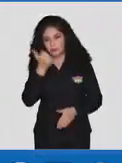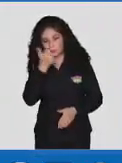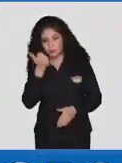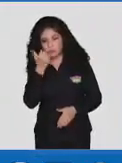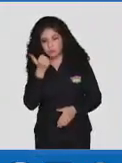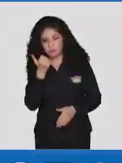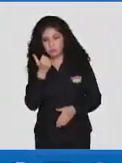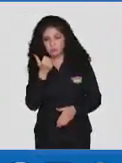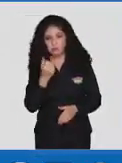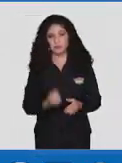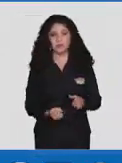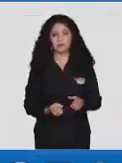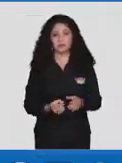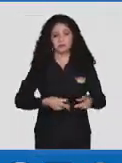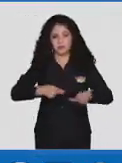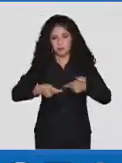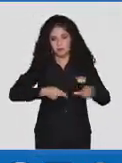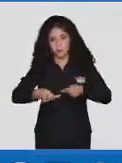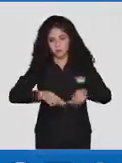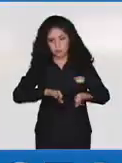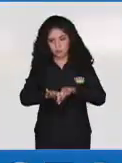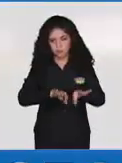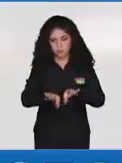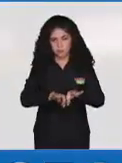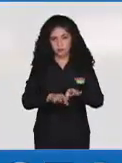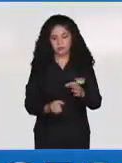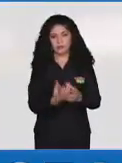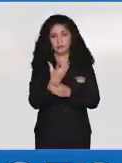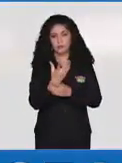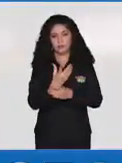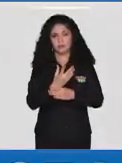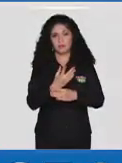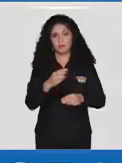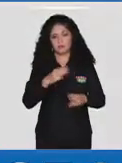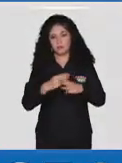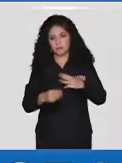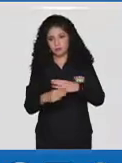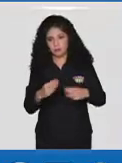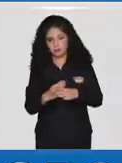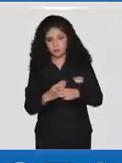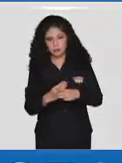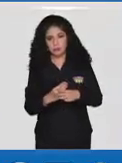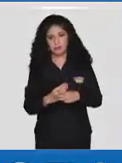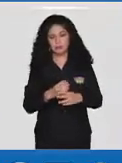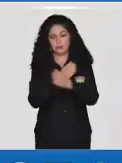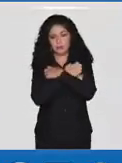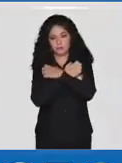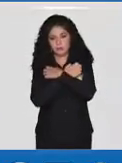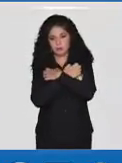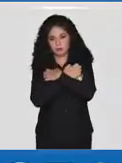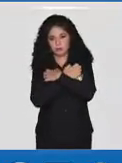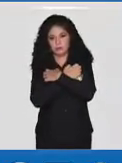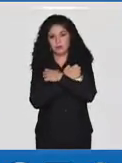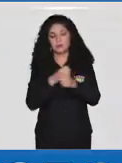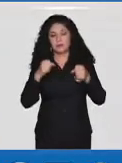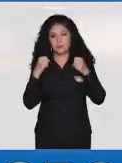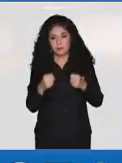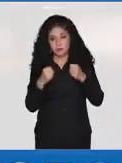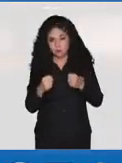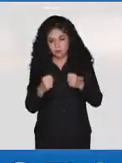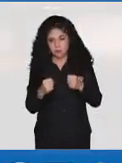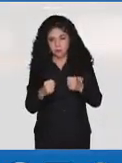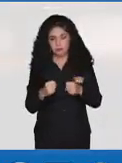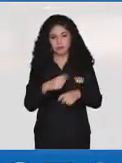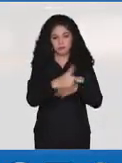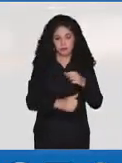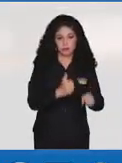poniendo en marcha el nuevo modelo educativo. Estamos seguros que este será un gran ciclo escolar